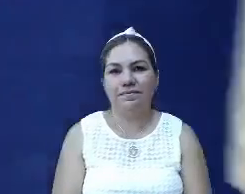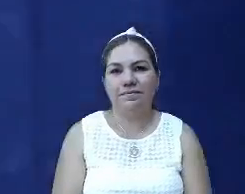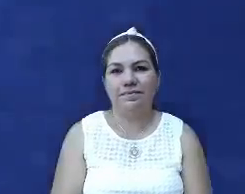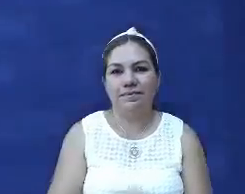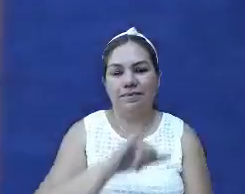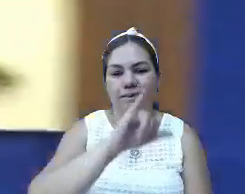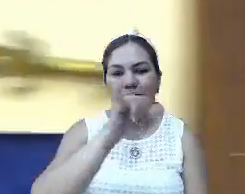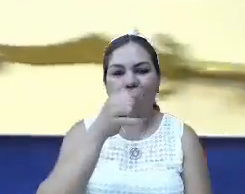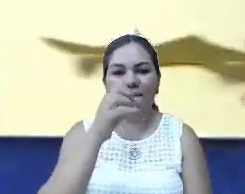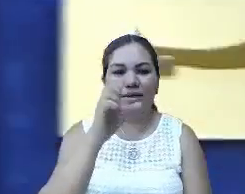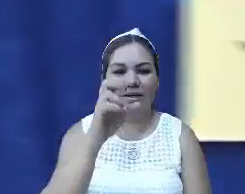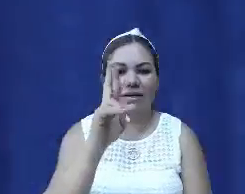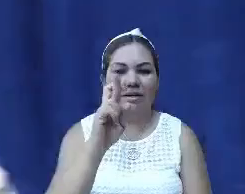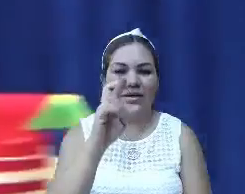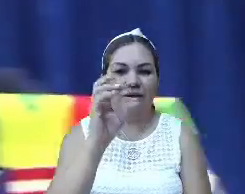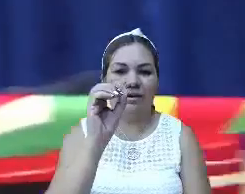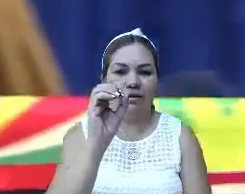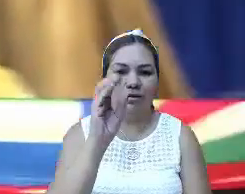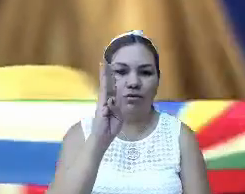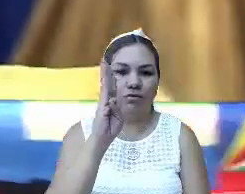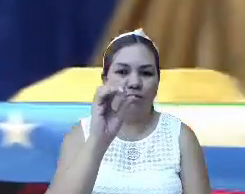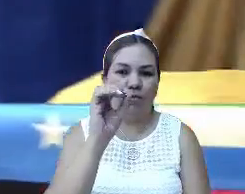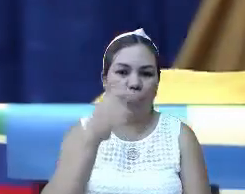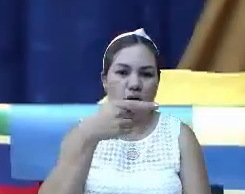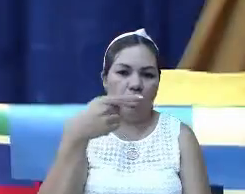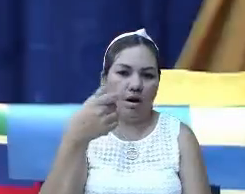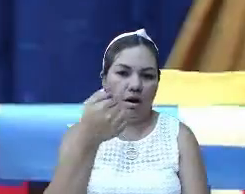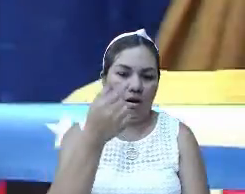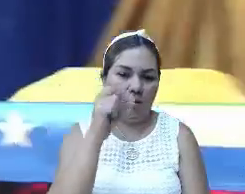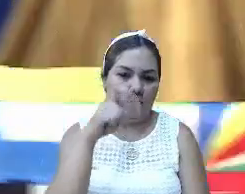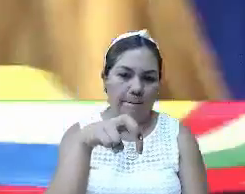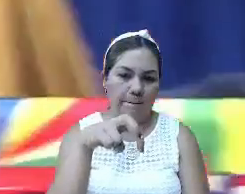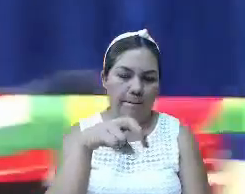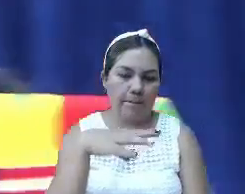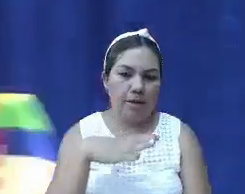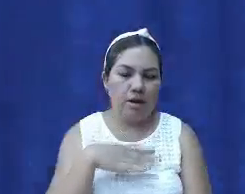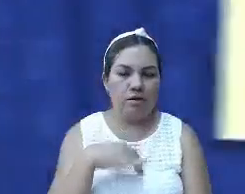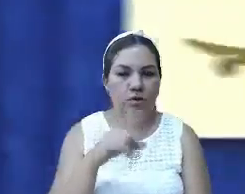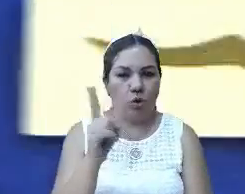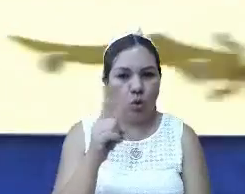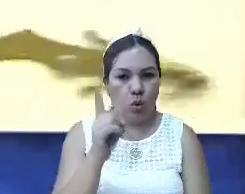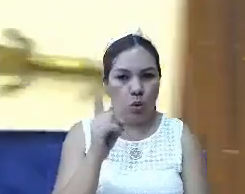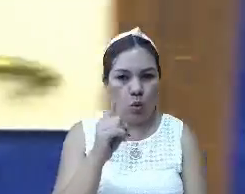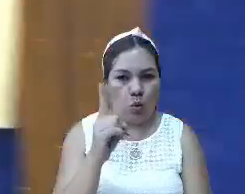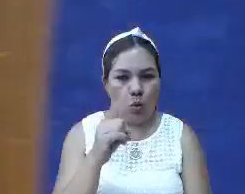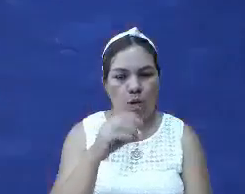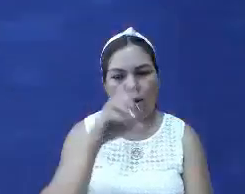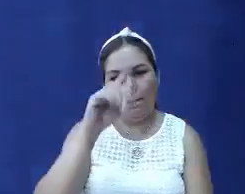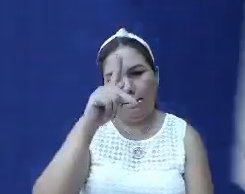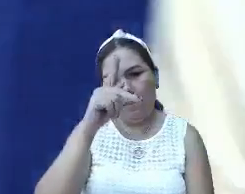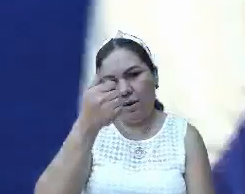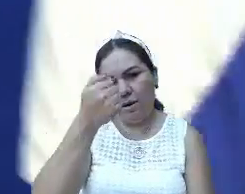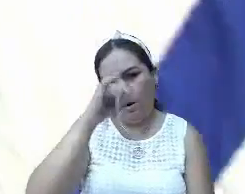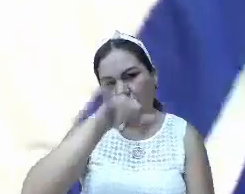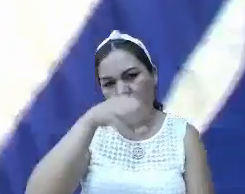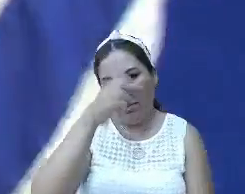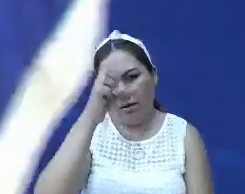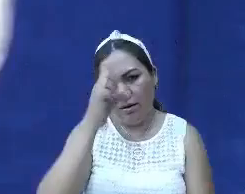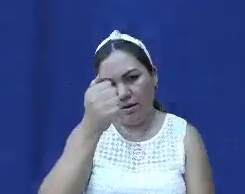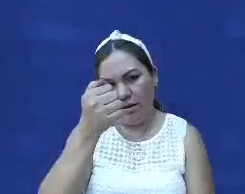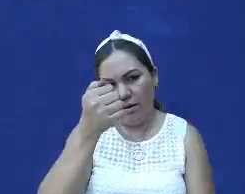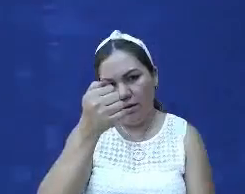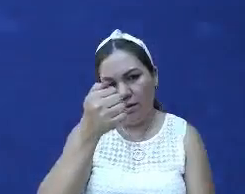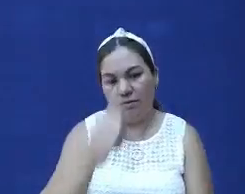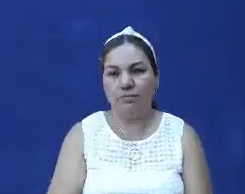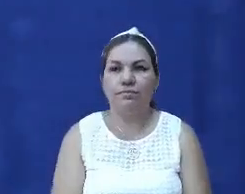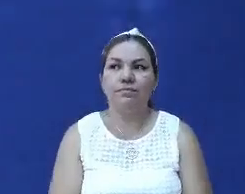Jeroboam ya tenía cola de paja. ¿Por qué? Porque Jeroboam sabía que hizo lo malo ante Dios.